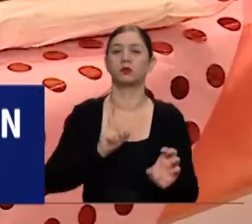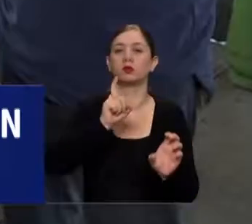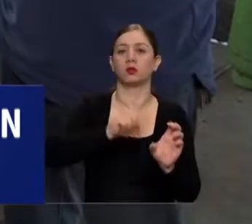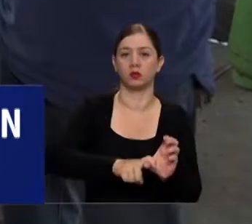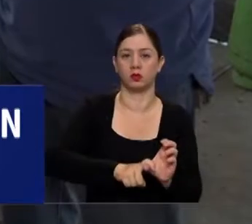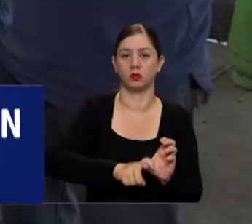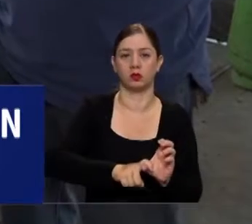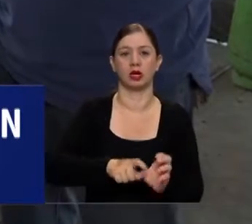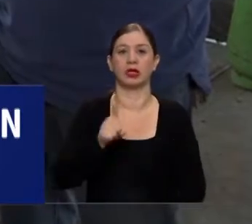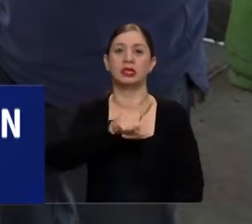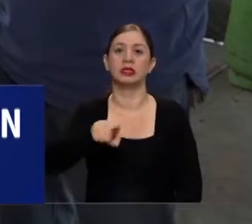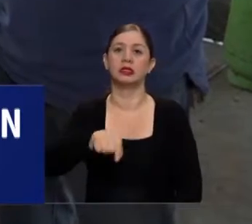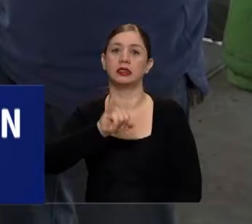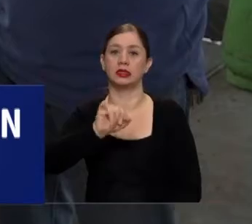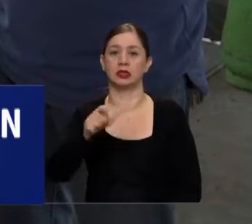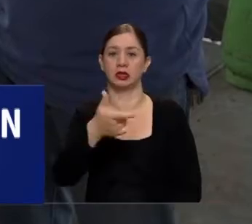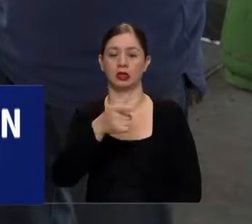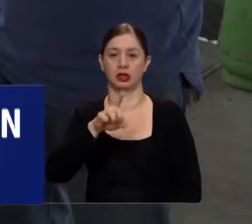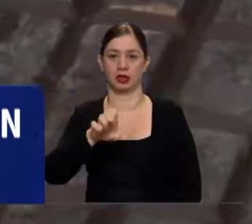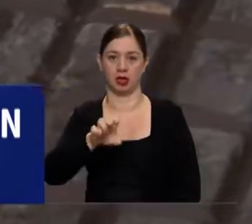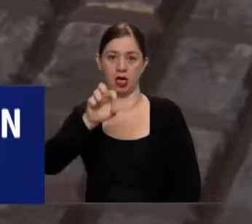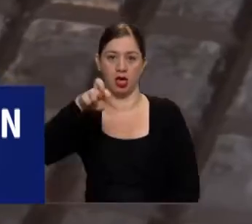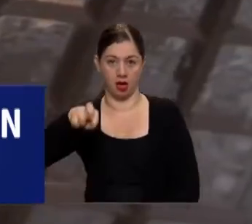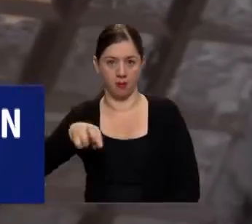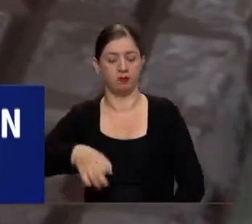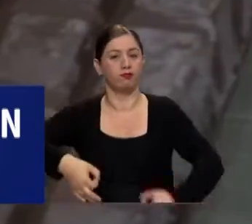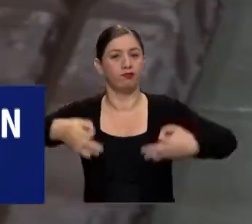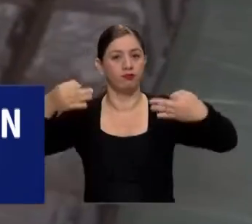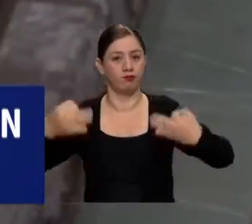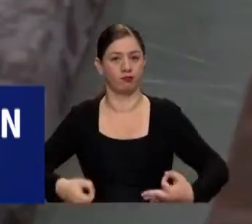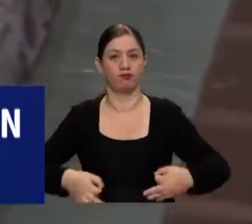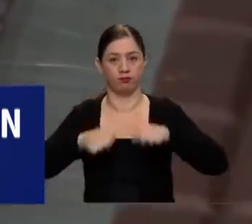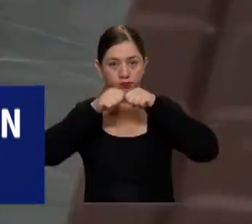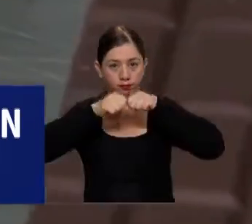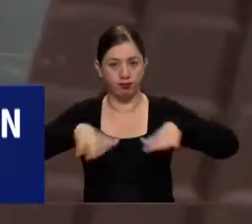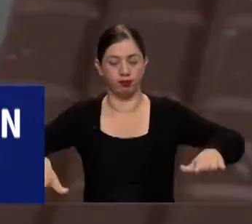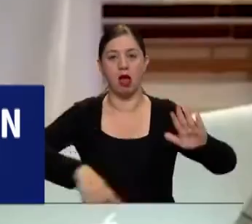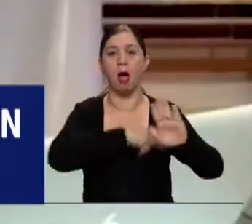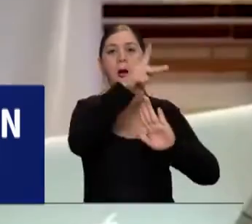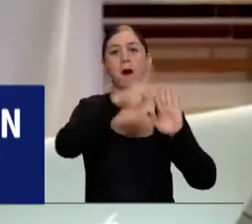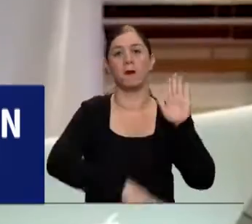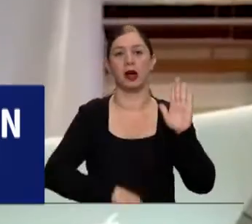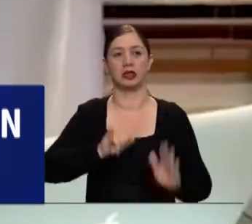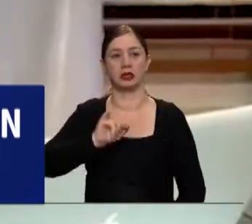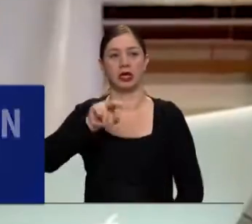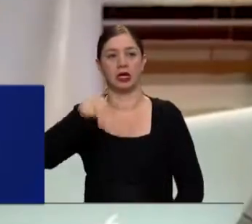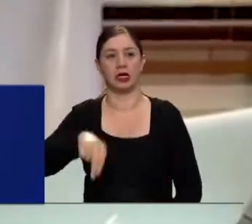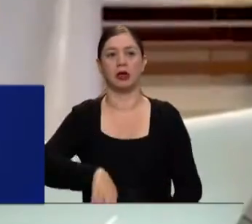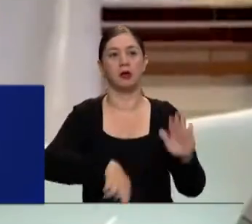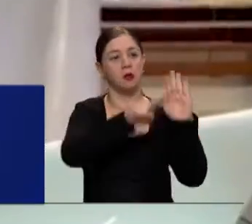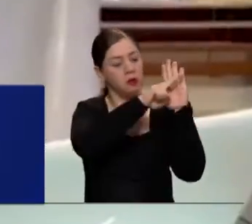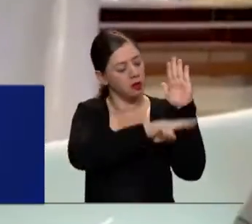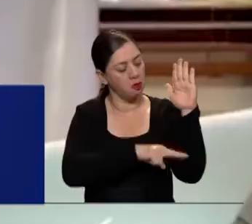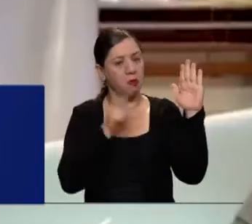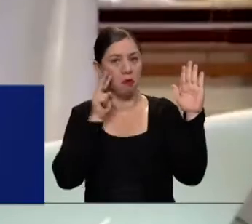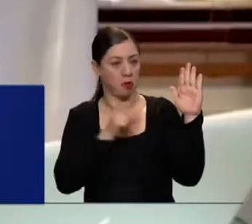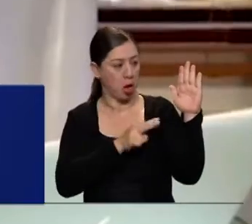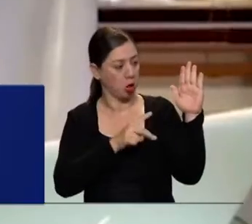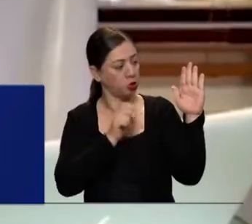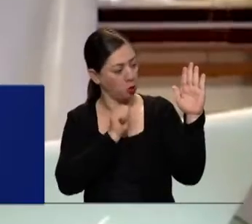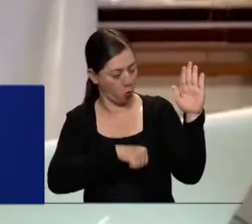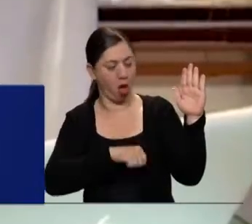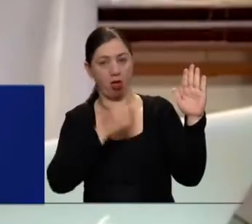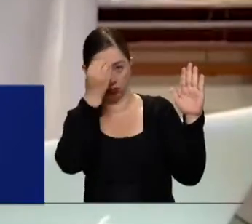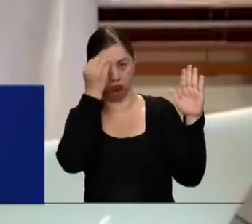el SIGESI, que es la plataforma oficial para las convocatorias de Valleín. Revisen los términos de referencia a ver si cumplen con las